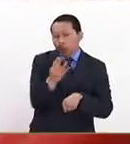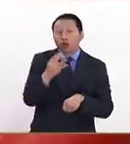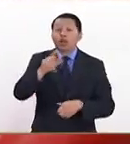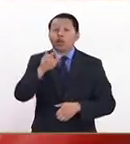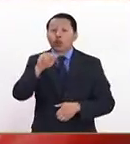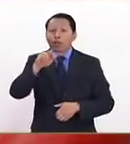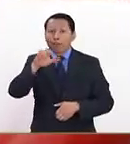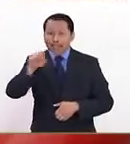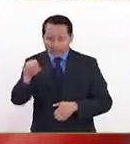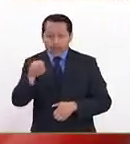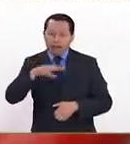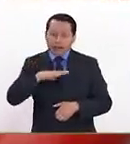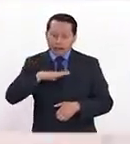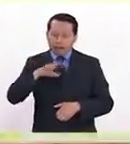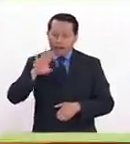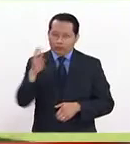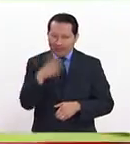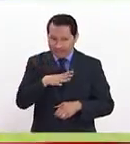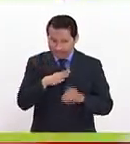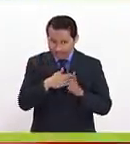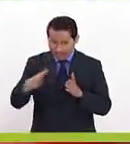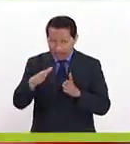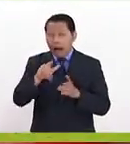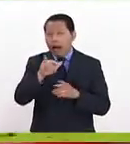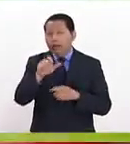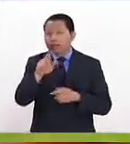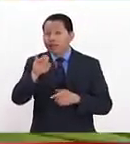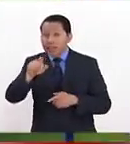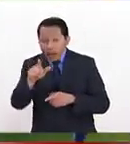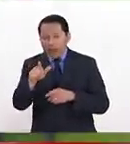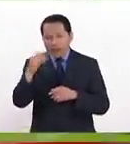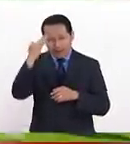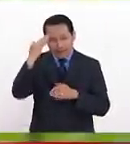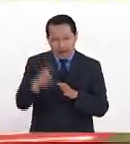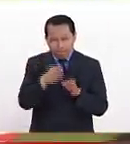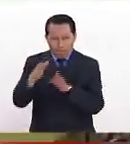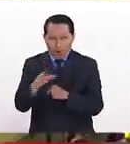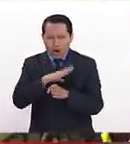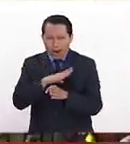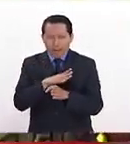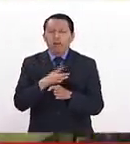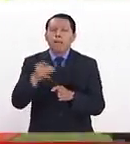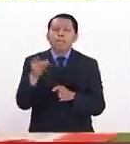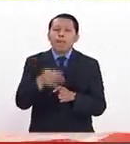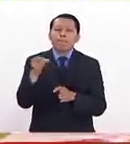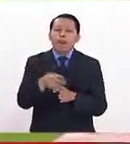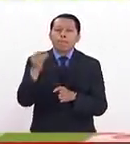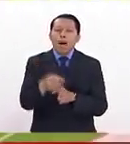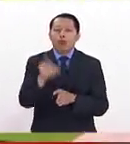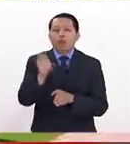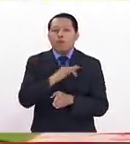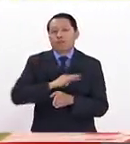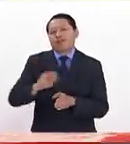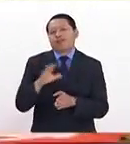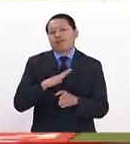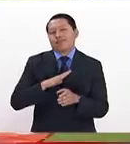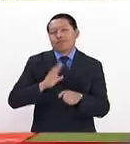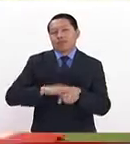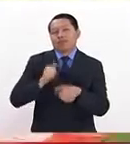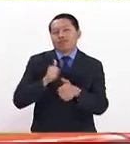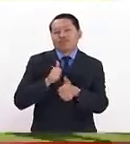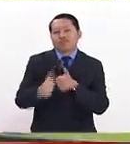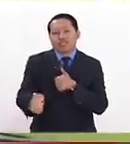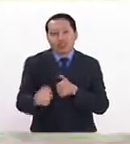los 64 de tiempo corrido y Alex Vidal en tiempo de reposición decretaron el lapidario marcador que incrementó la ventaja culé en